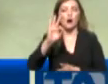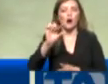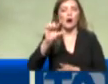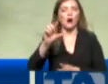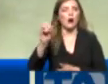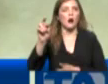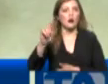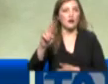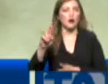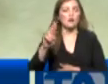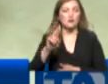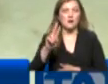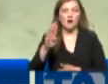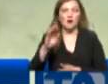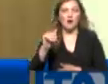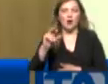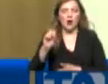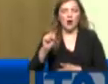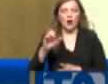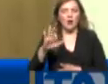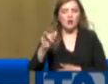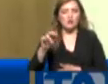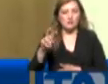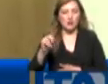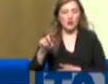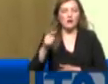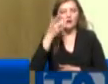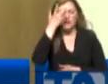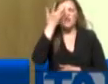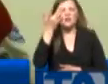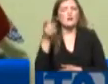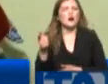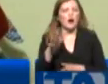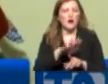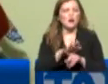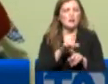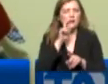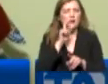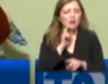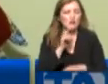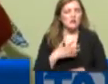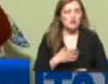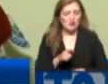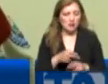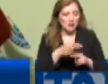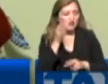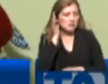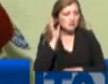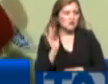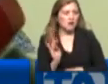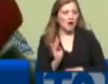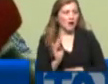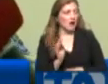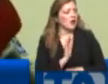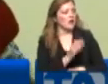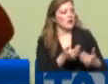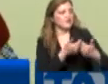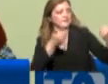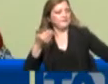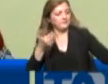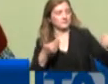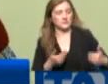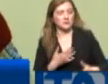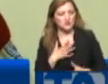a manera de venganza porque su expareja ya no quería saber nada de él. Había subido a la casa visitando a la menor. El señor